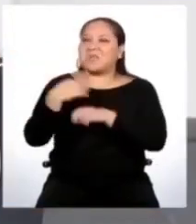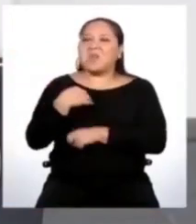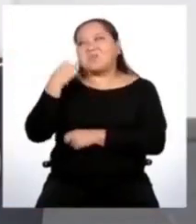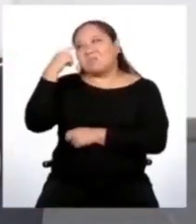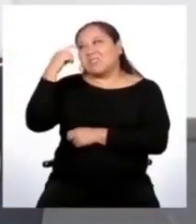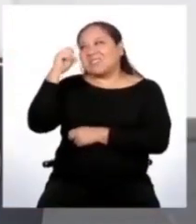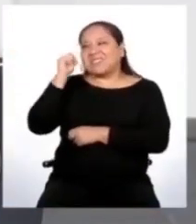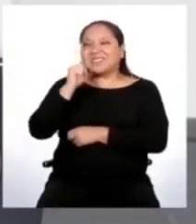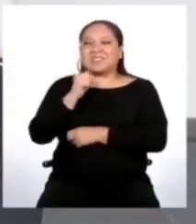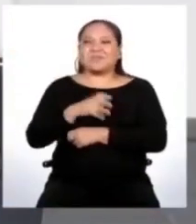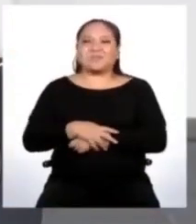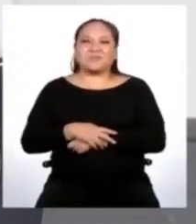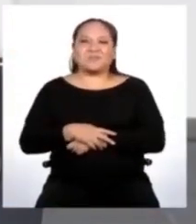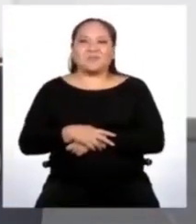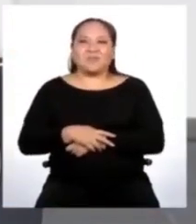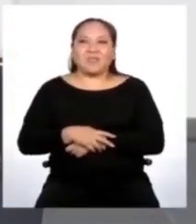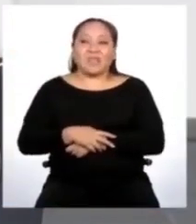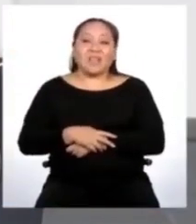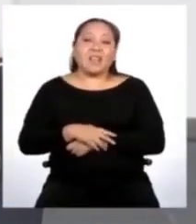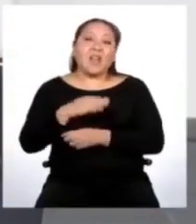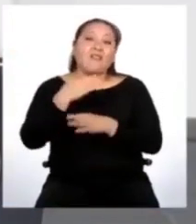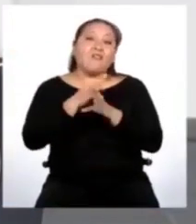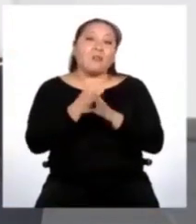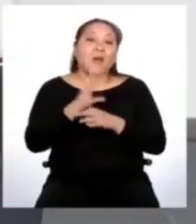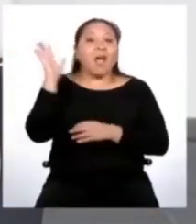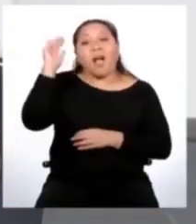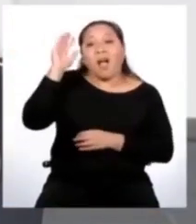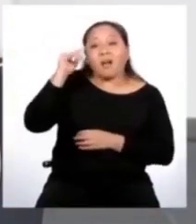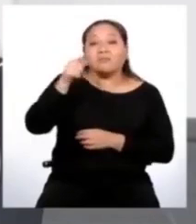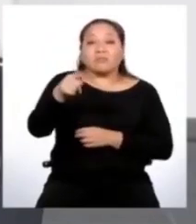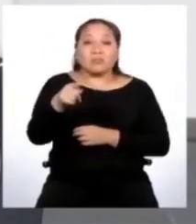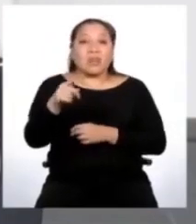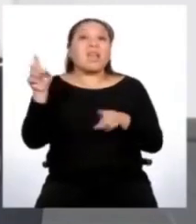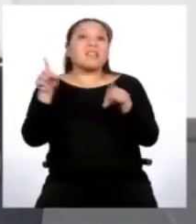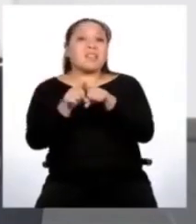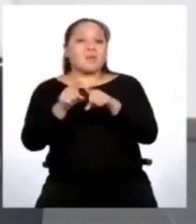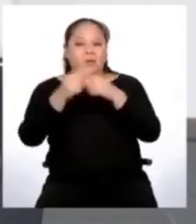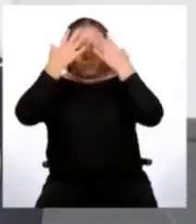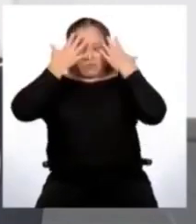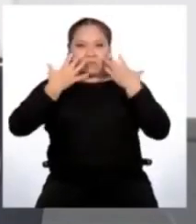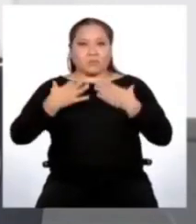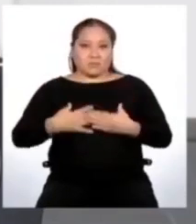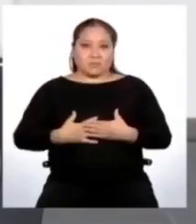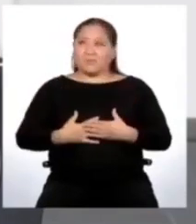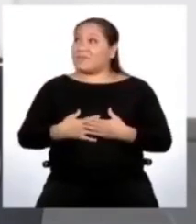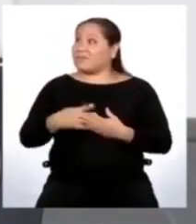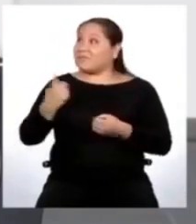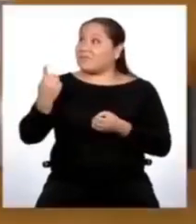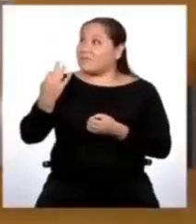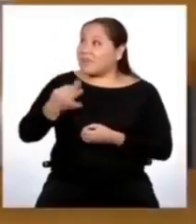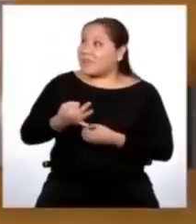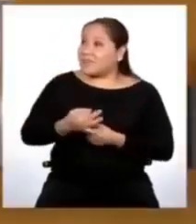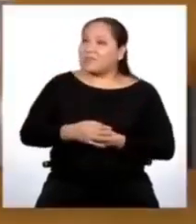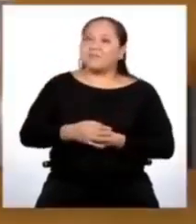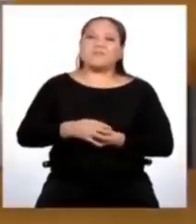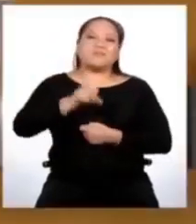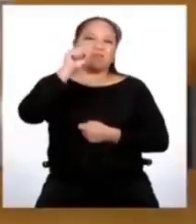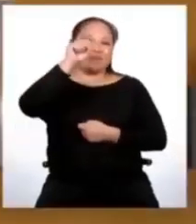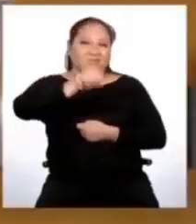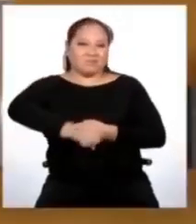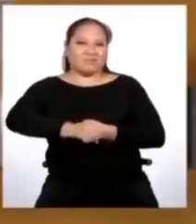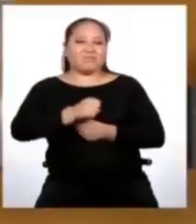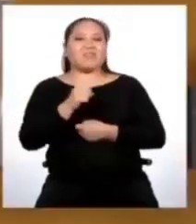sí. La manera en que nos saludamos también forma parte del movimiento del cuerpo, ¿verdad? Por